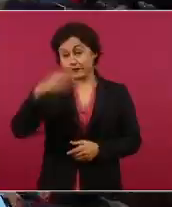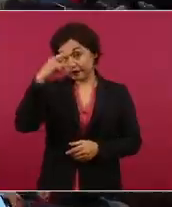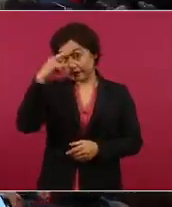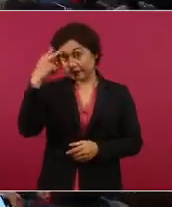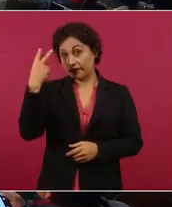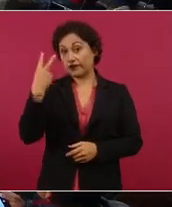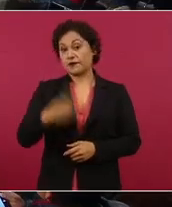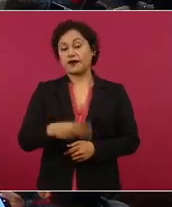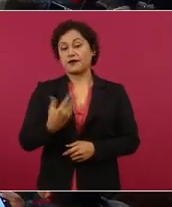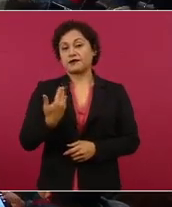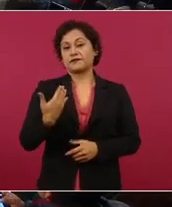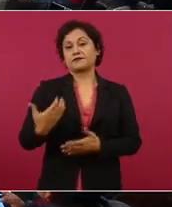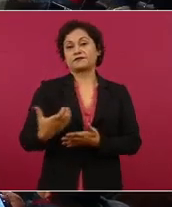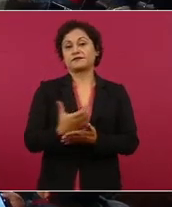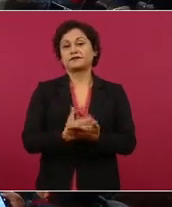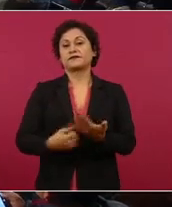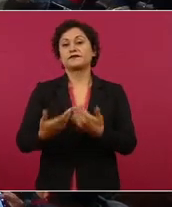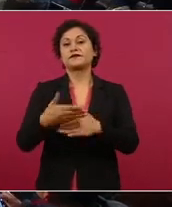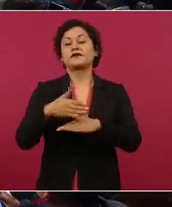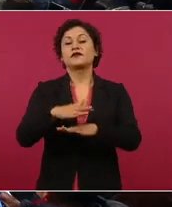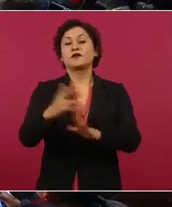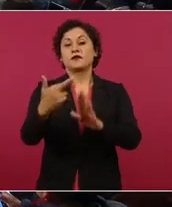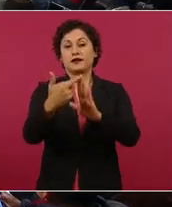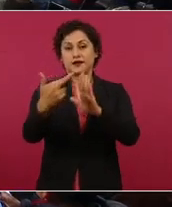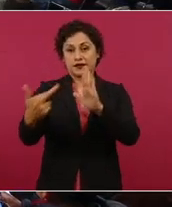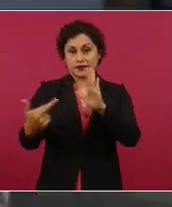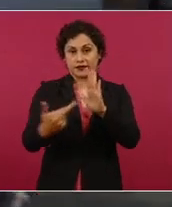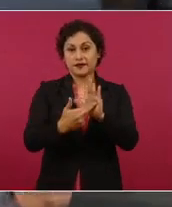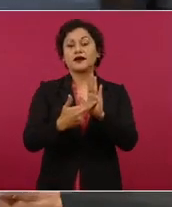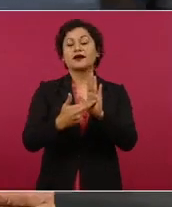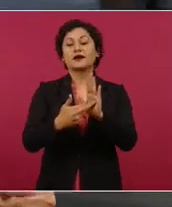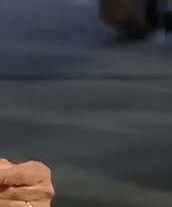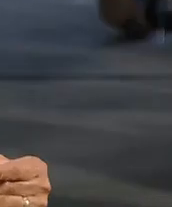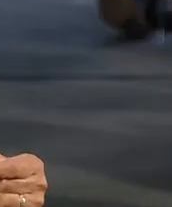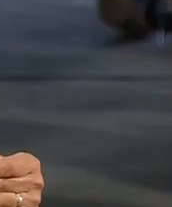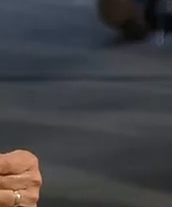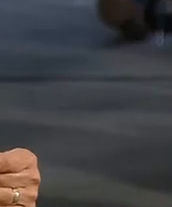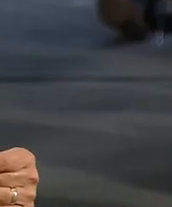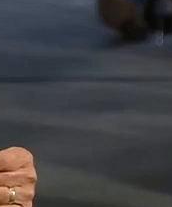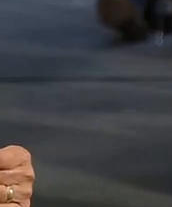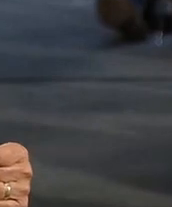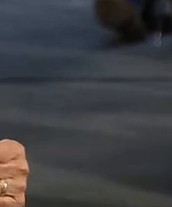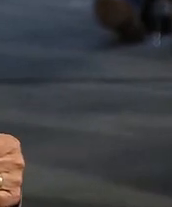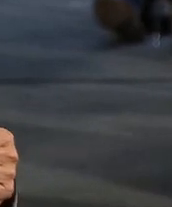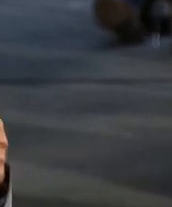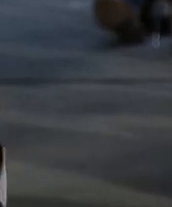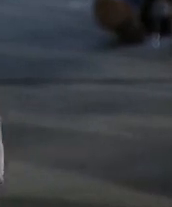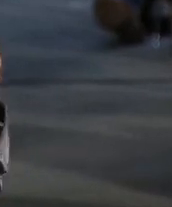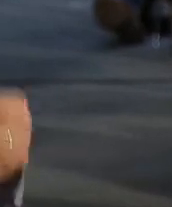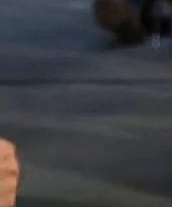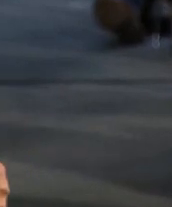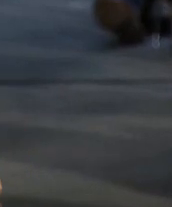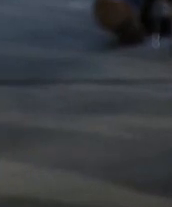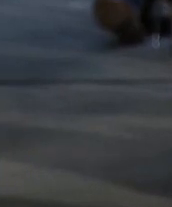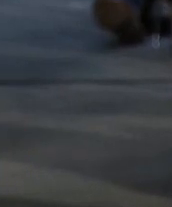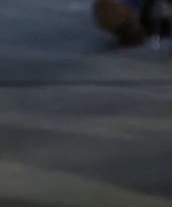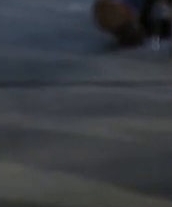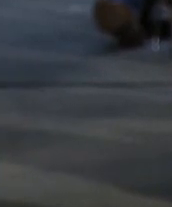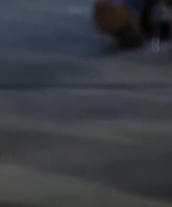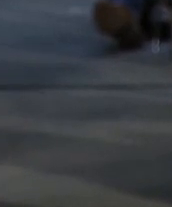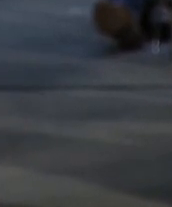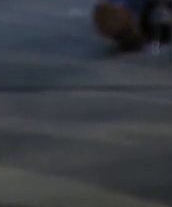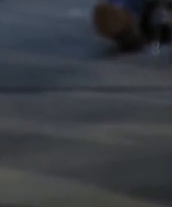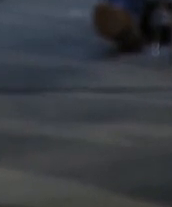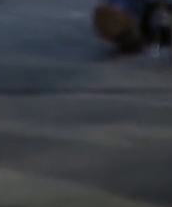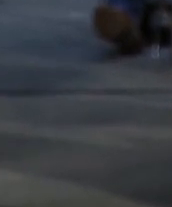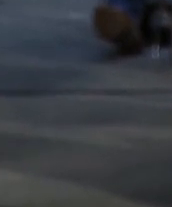ahora con las reglas de origen del sector automotriz junto con el panel relativo a la energía eléctrica y